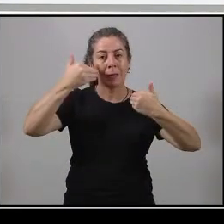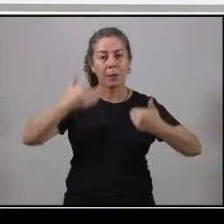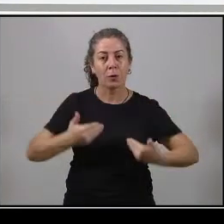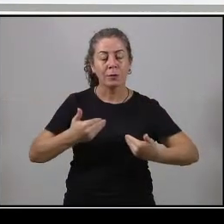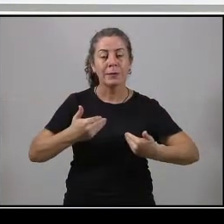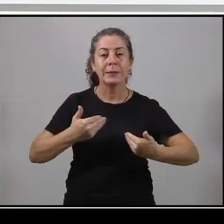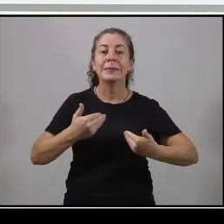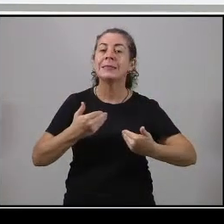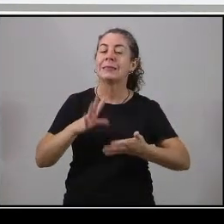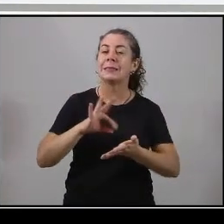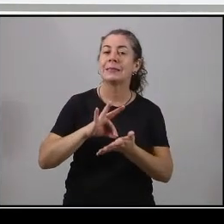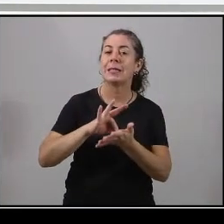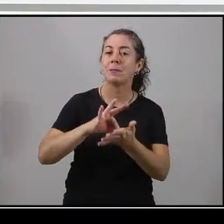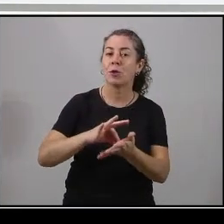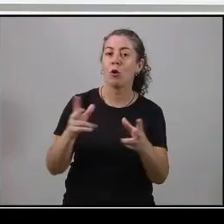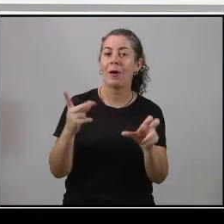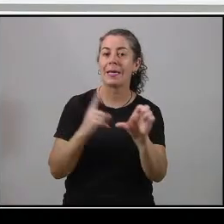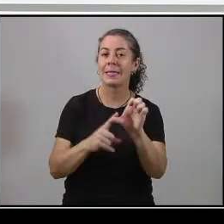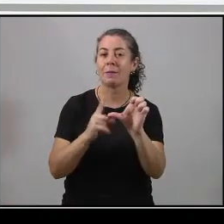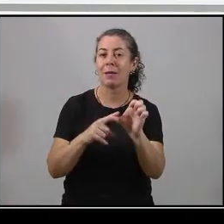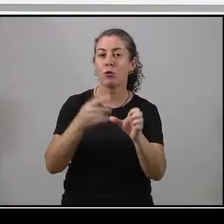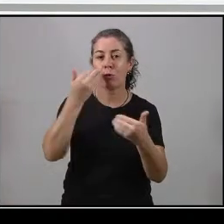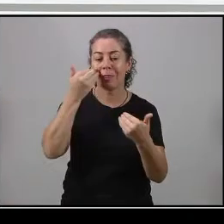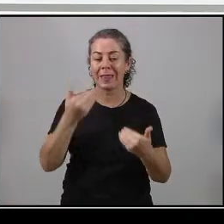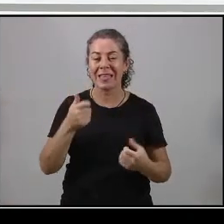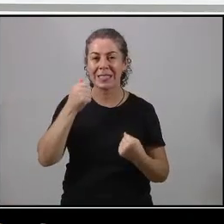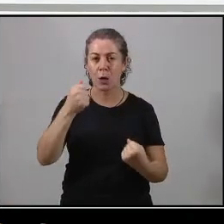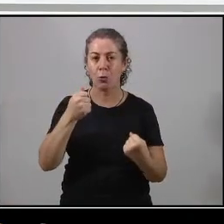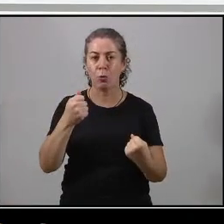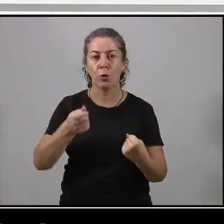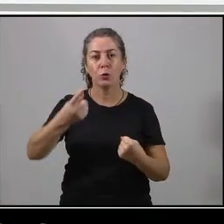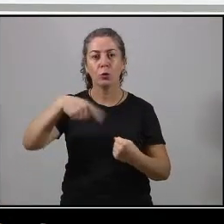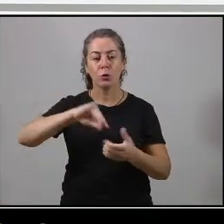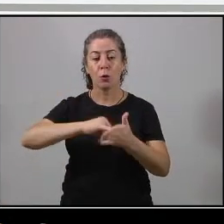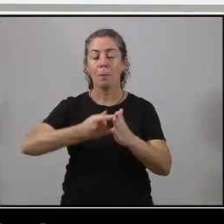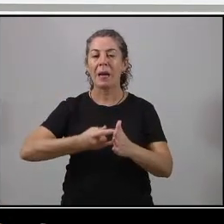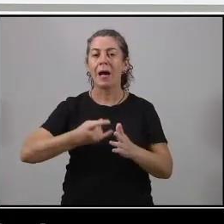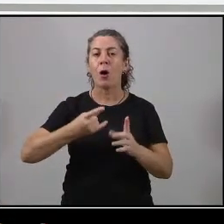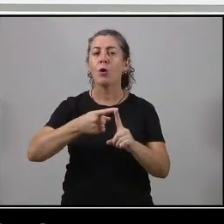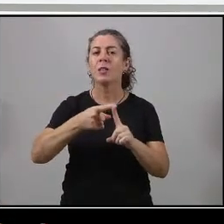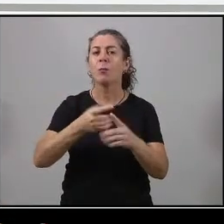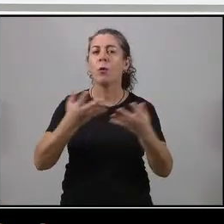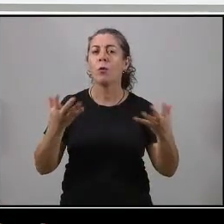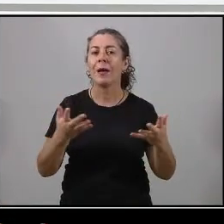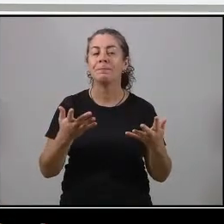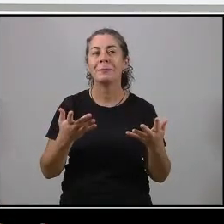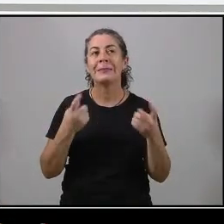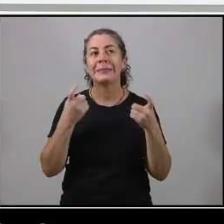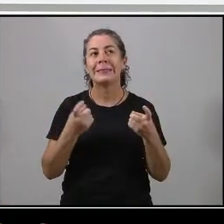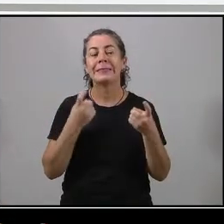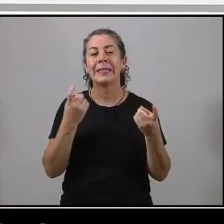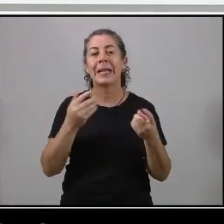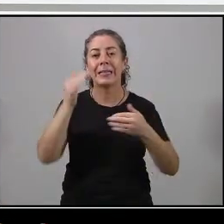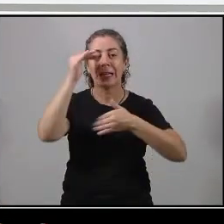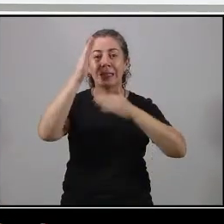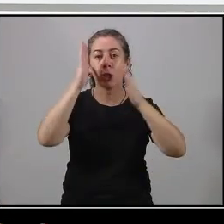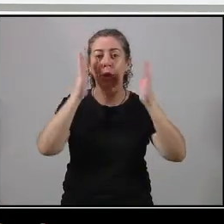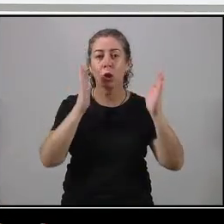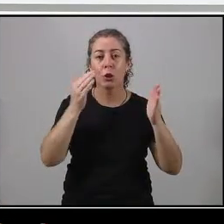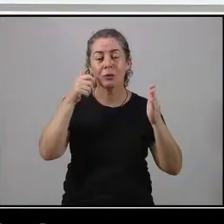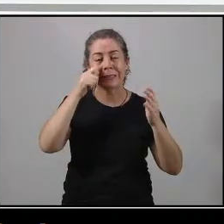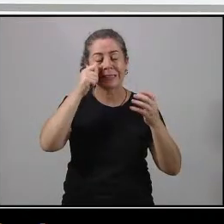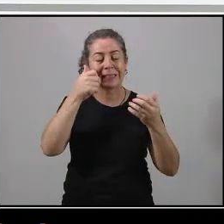de Salud. Con este plan buscamos realizar de una manera más cercana y amable la atención